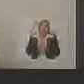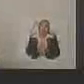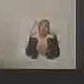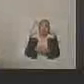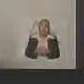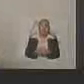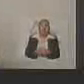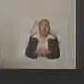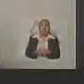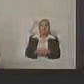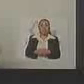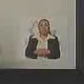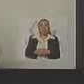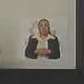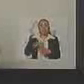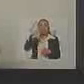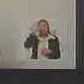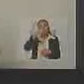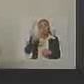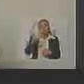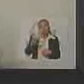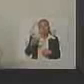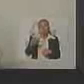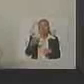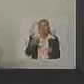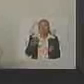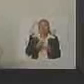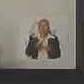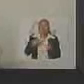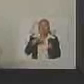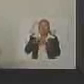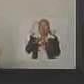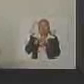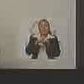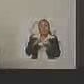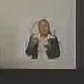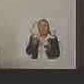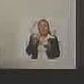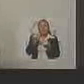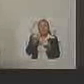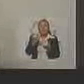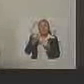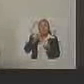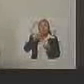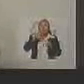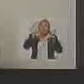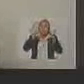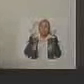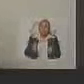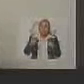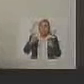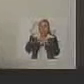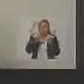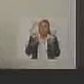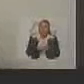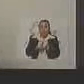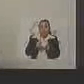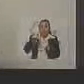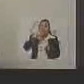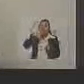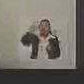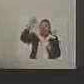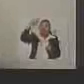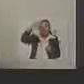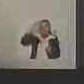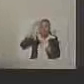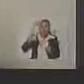que encadenar todo. Tenemos que hacer esos lugares más seguros, con más luz, con más cámaras y proyectarlos en